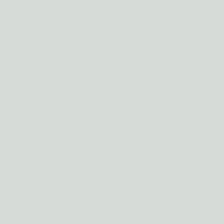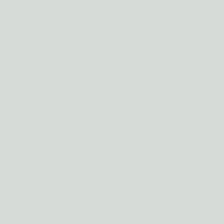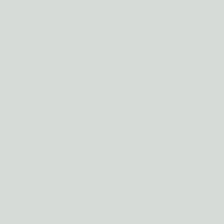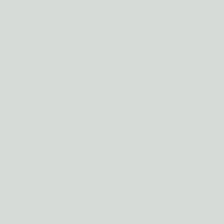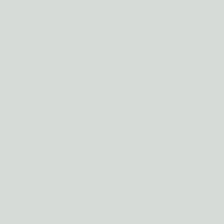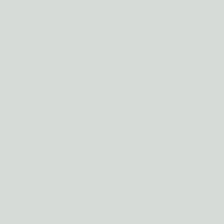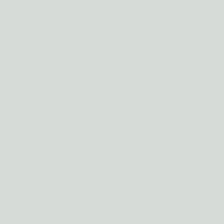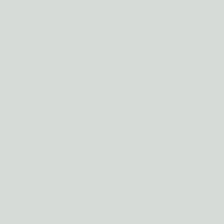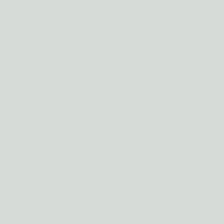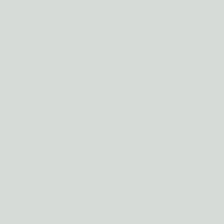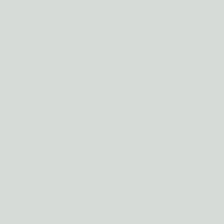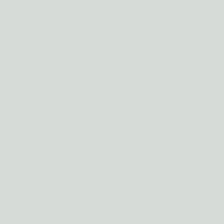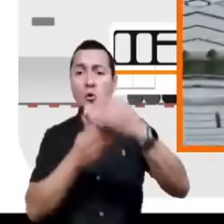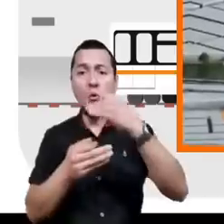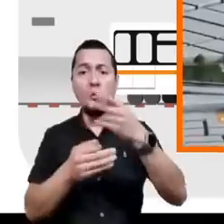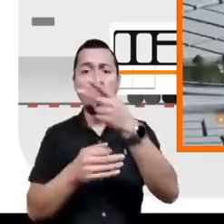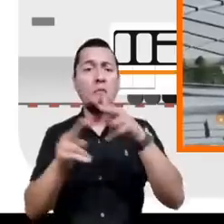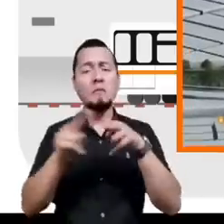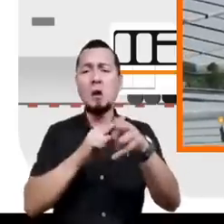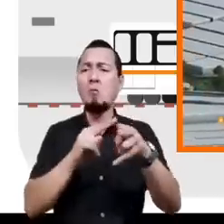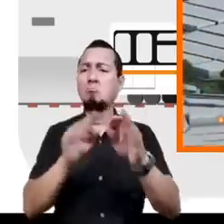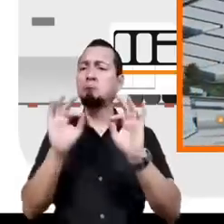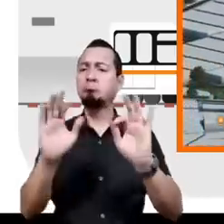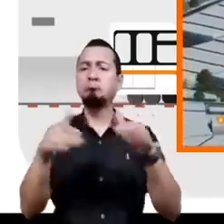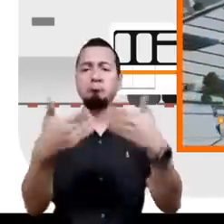8 estaciones divididas entre los